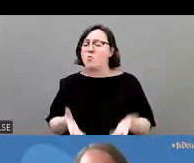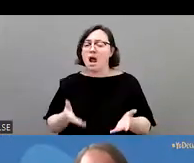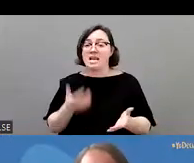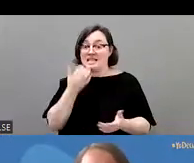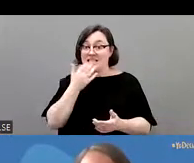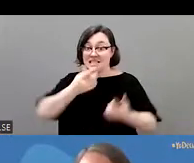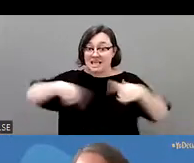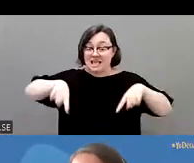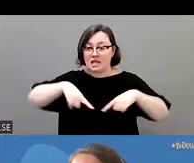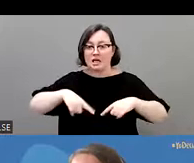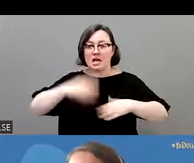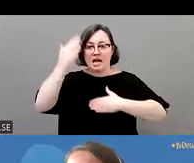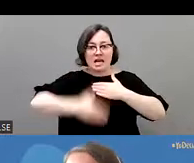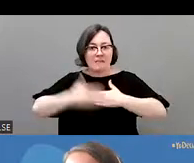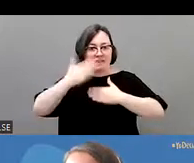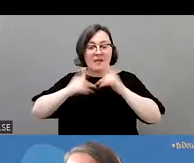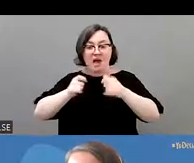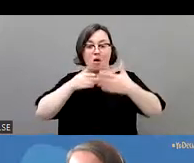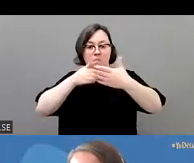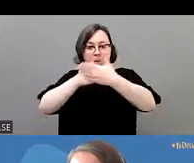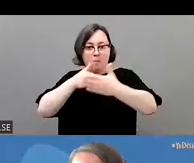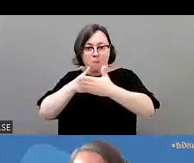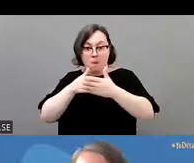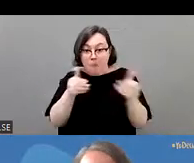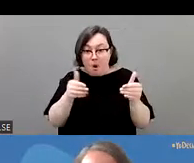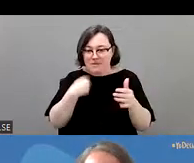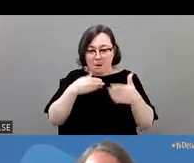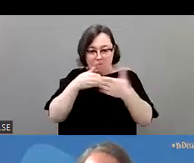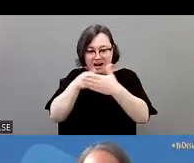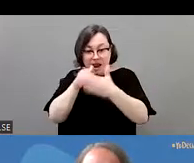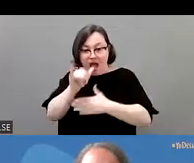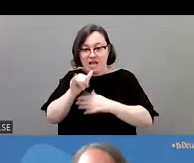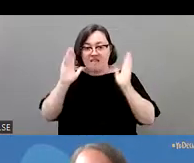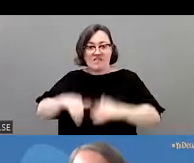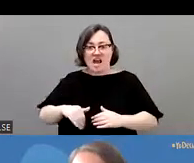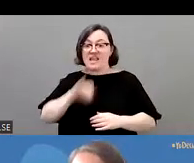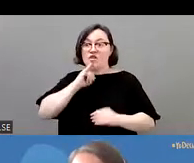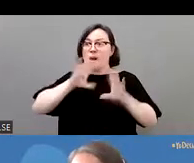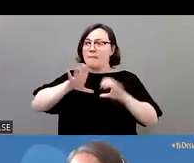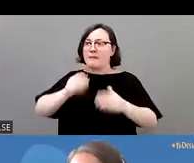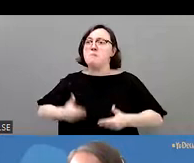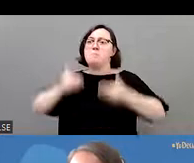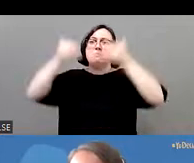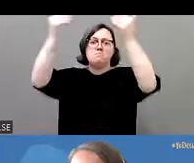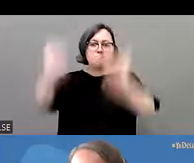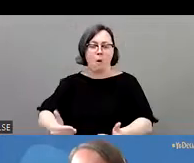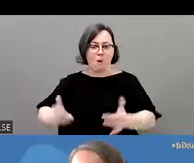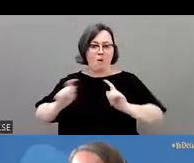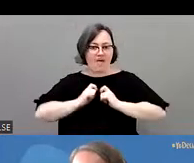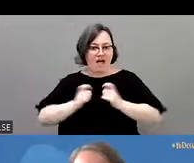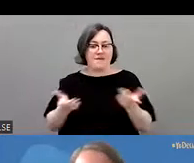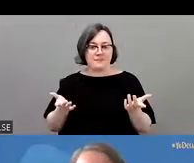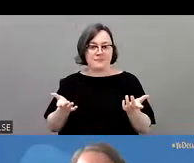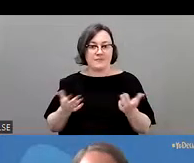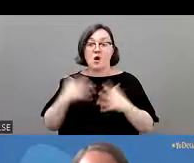si limitamos o si ponemos barreras al inicio en esto, al final lo que estamos haciendo es retrasar este aprendizaje.